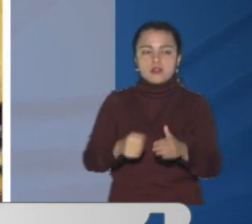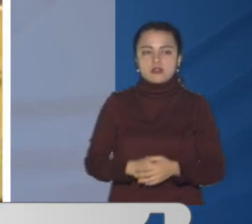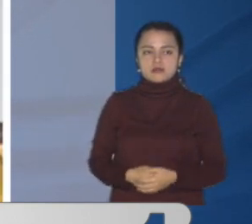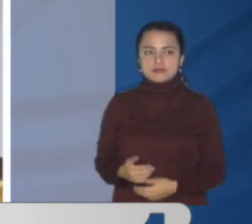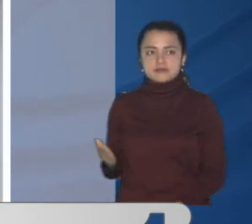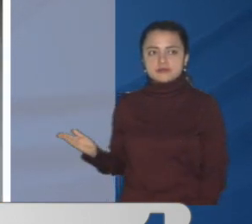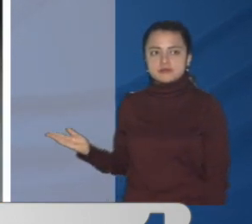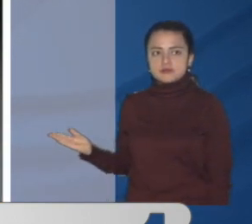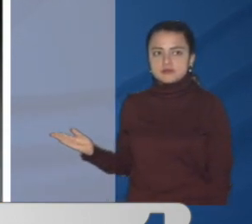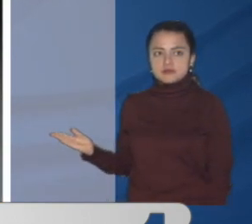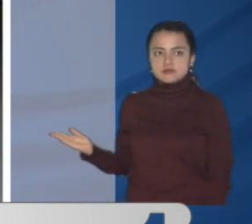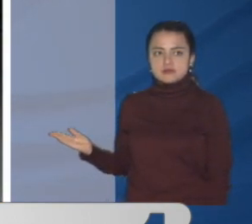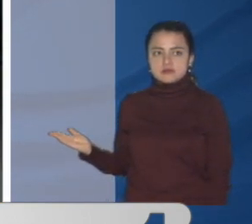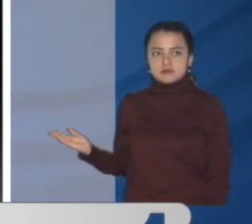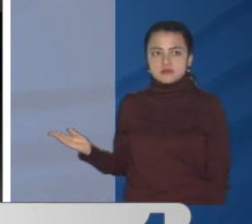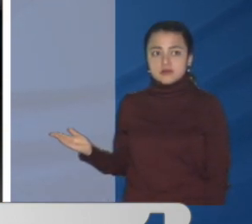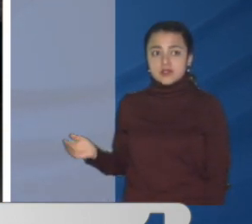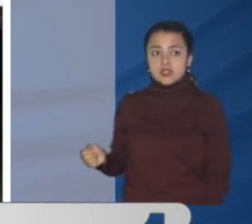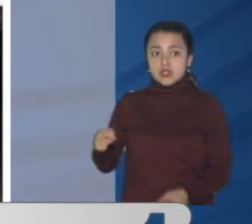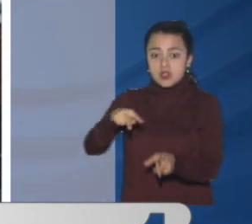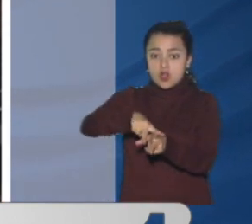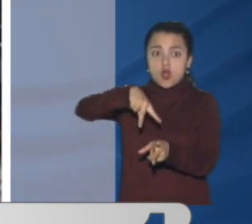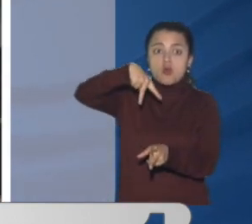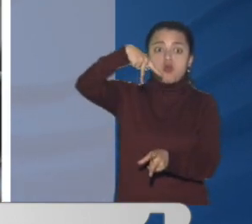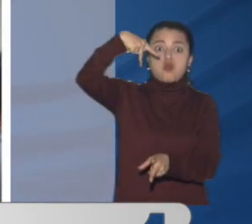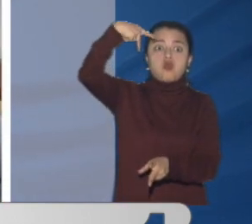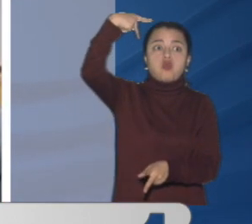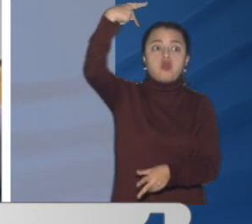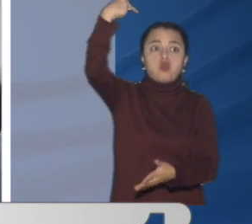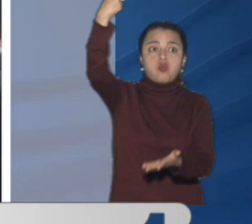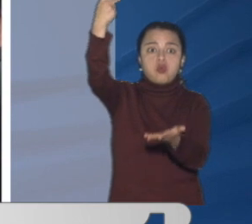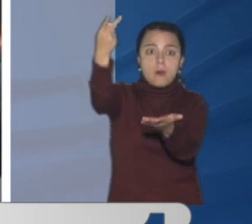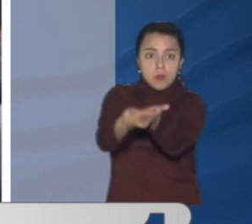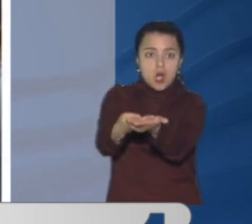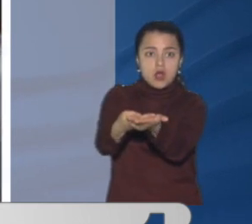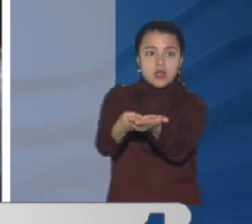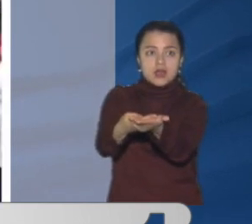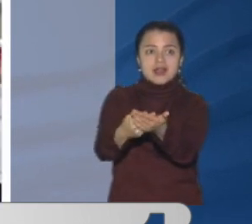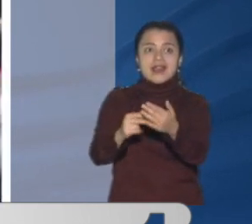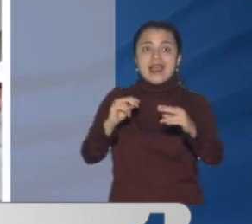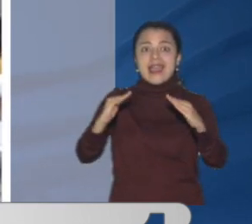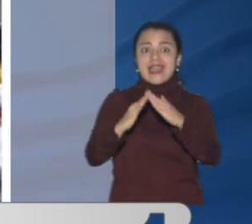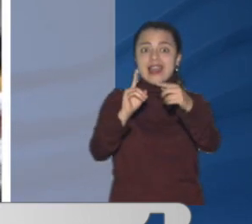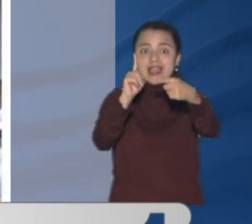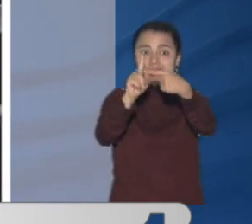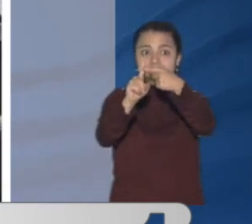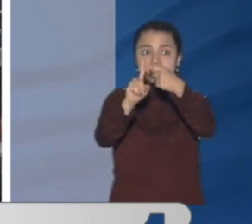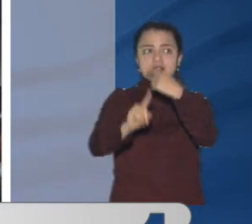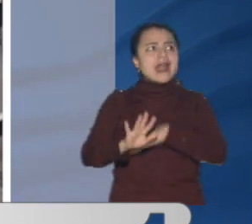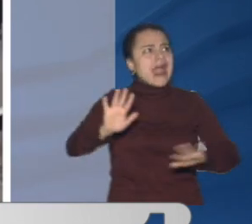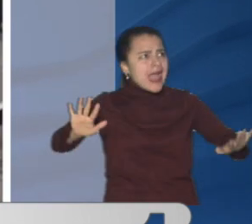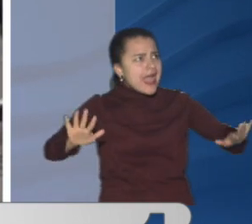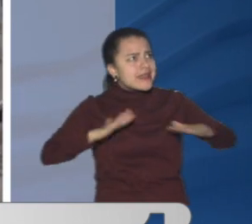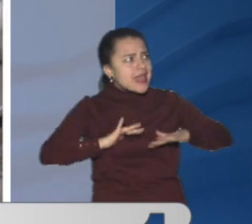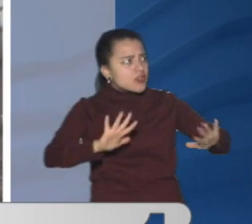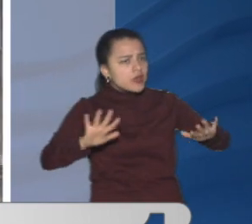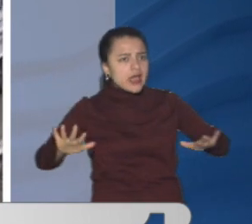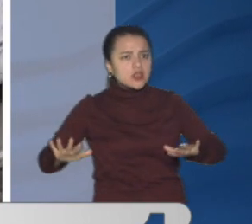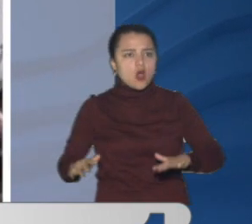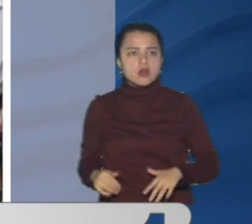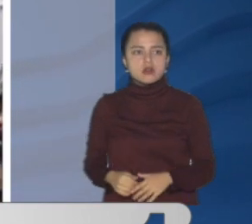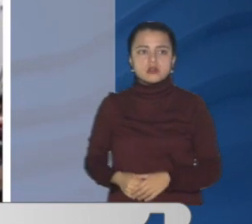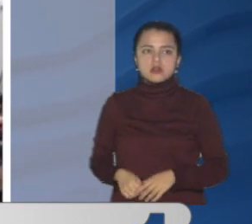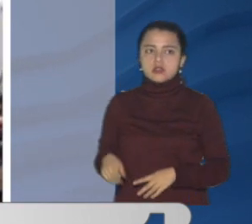Ya falleció. Su acompañante voló varios metros y terminó en el techo de una iglesia. Espere que llegue la policía, déjela ahí ya. Aunque los